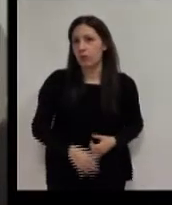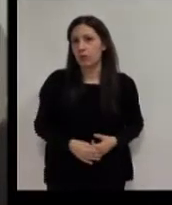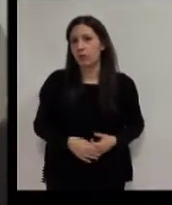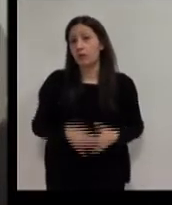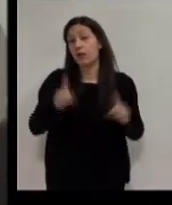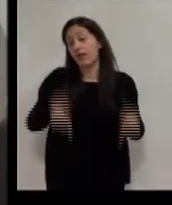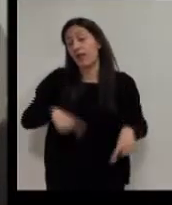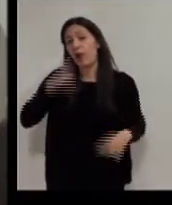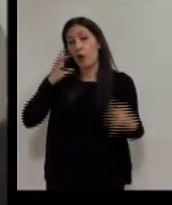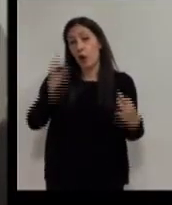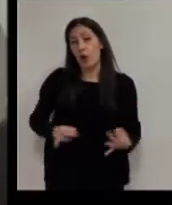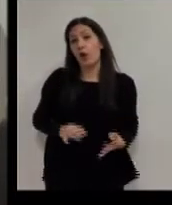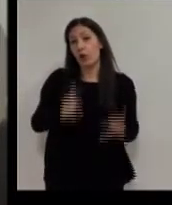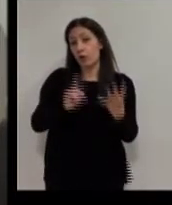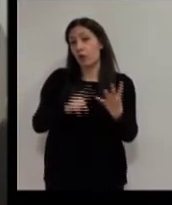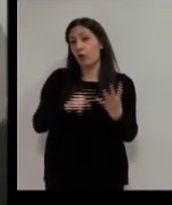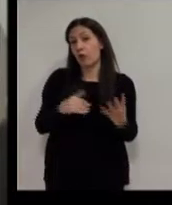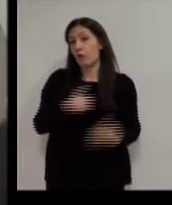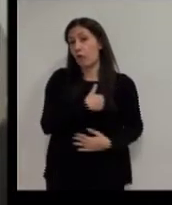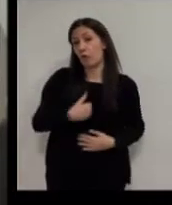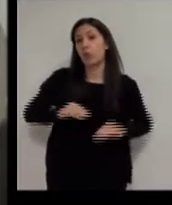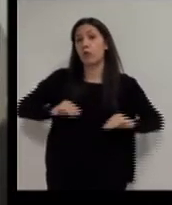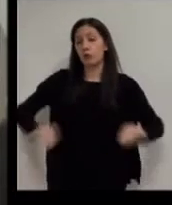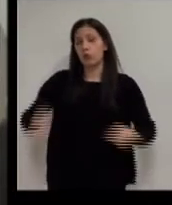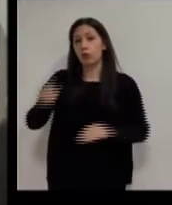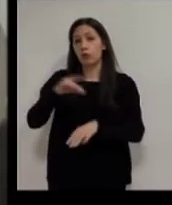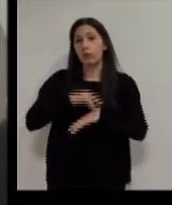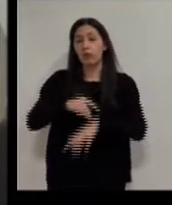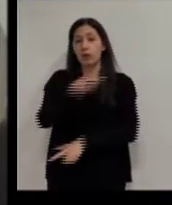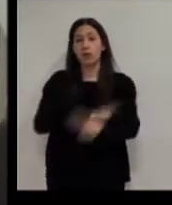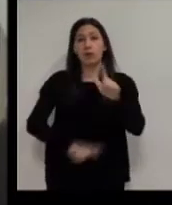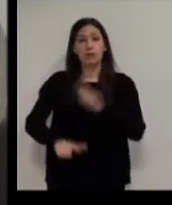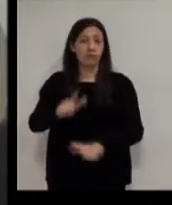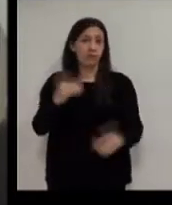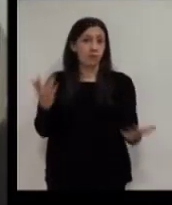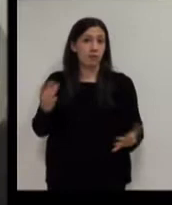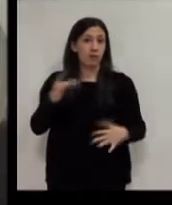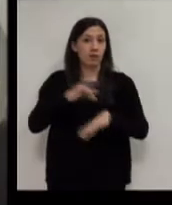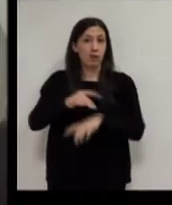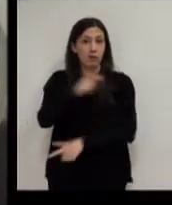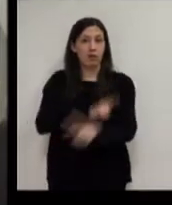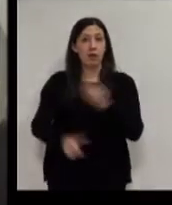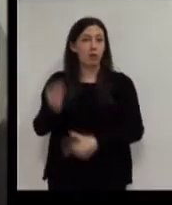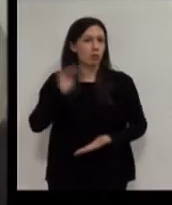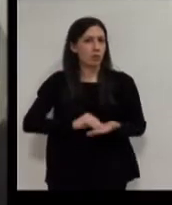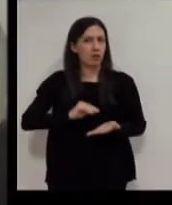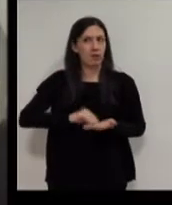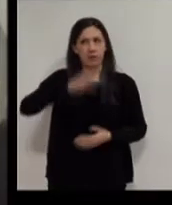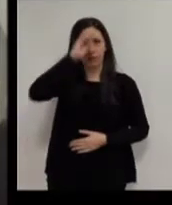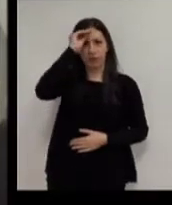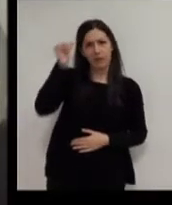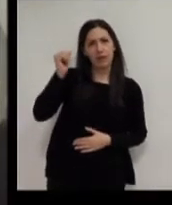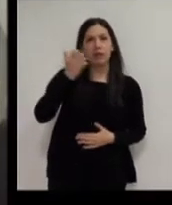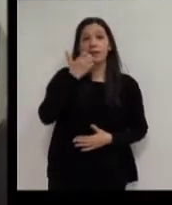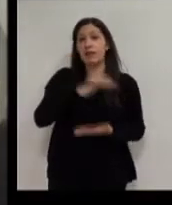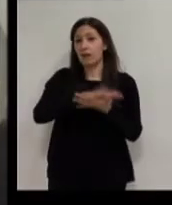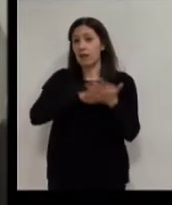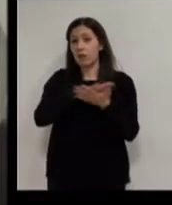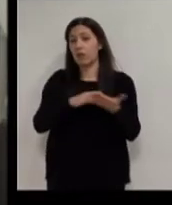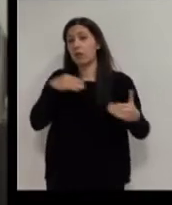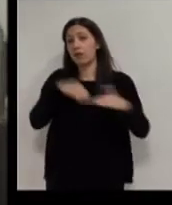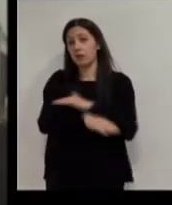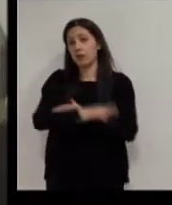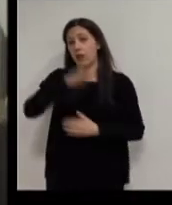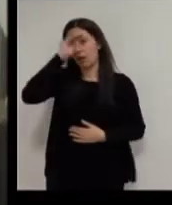Y, por supuesto, también el papel de la agencia de viajes. Al final, las agencias de viajes, que muchas veces nos olvidamos además de las agencias de viajes cuando hablamos de